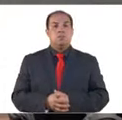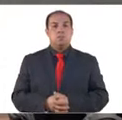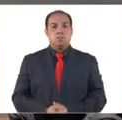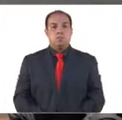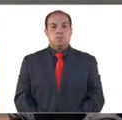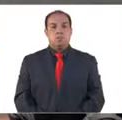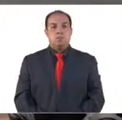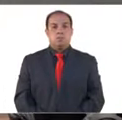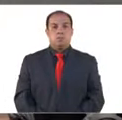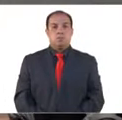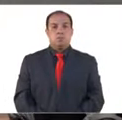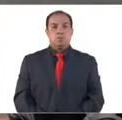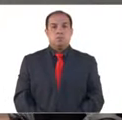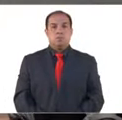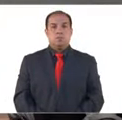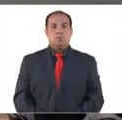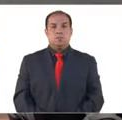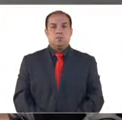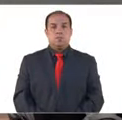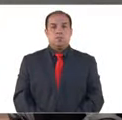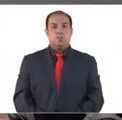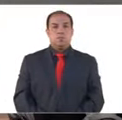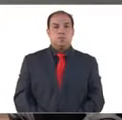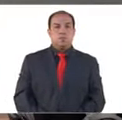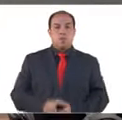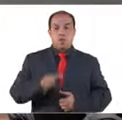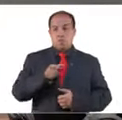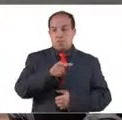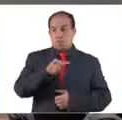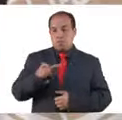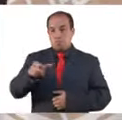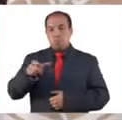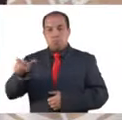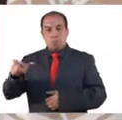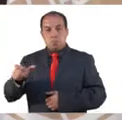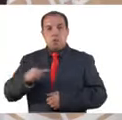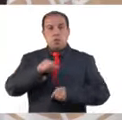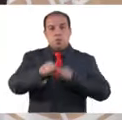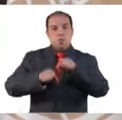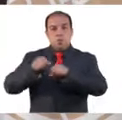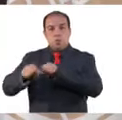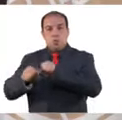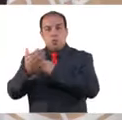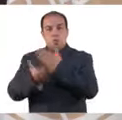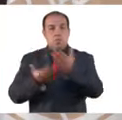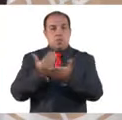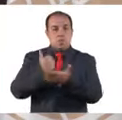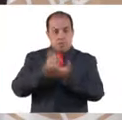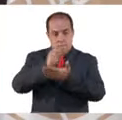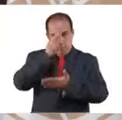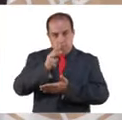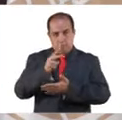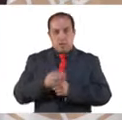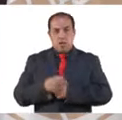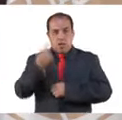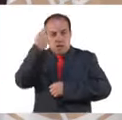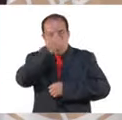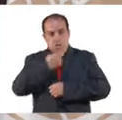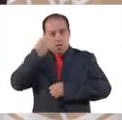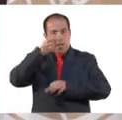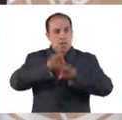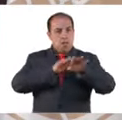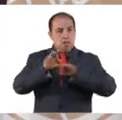La verdad es que cada una de las ciclovías que se ha propuesto desde el Gobierno de la Ciudad de México hacen una consideración de las condiciones de operación de la